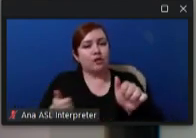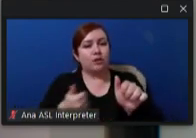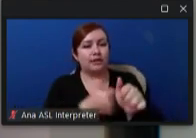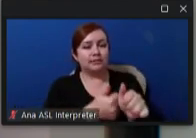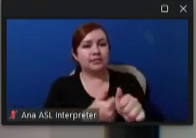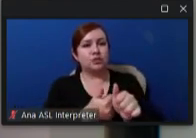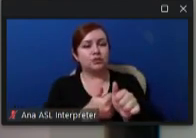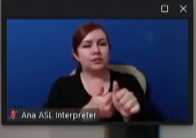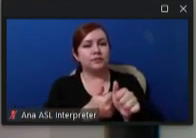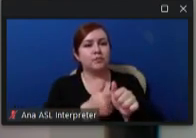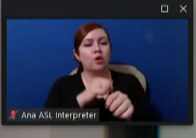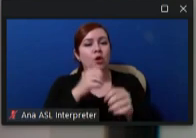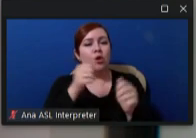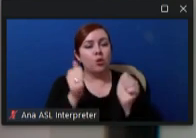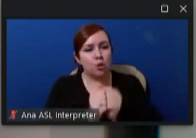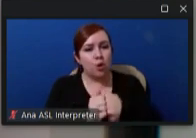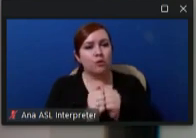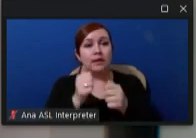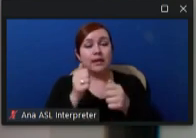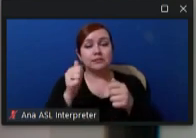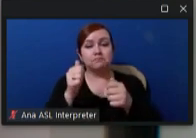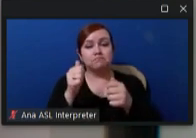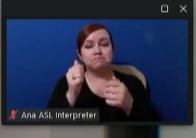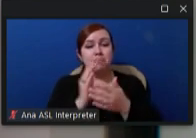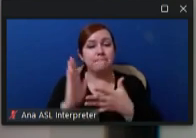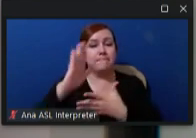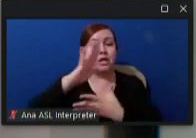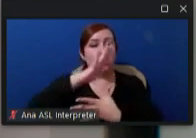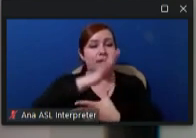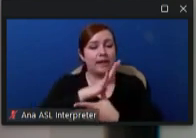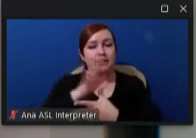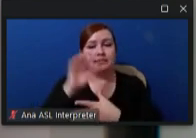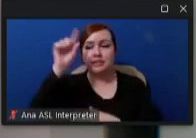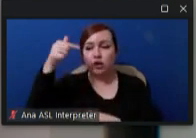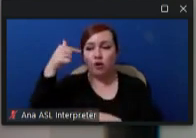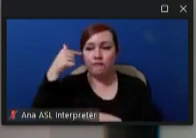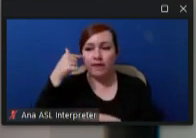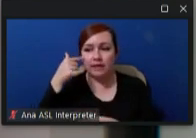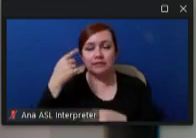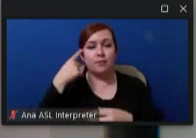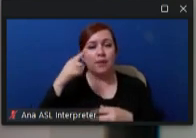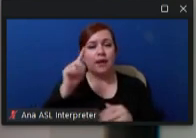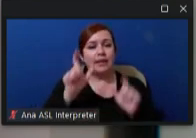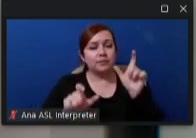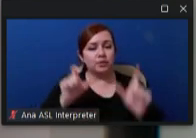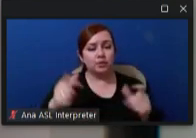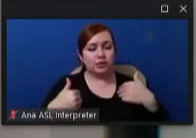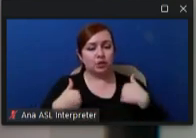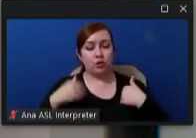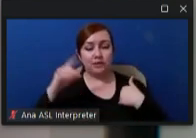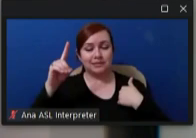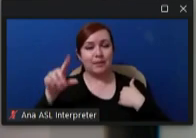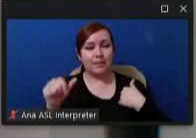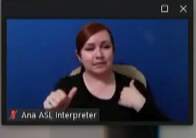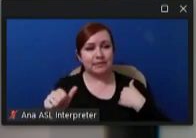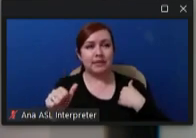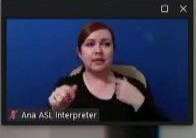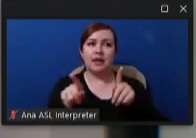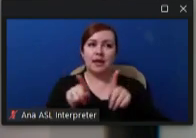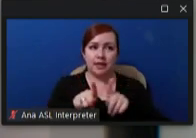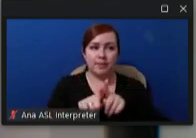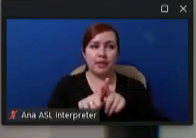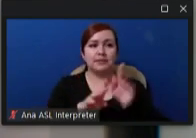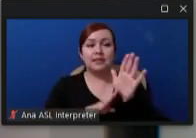armonización con las prioridades de gobierno en relación a las personas con discapacidad, además del desarrollo